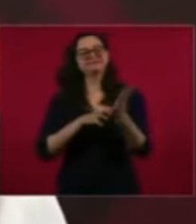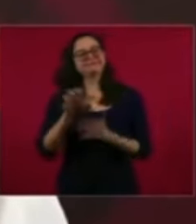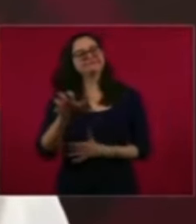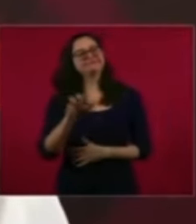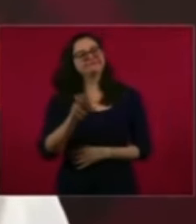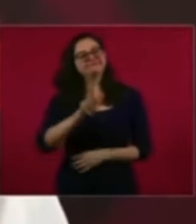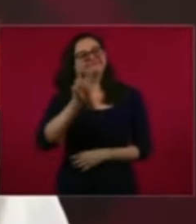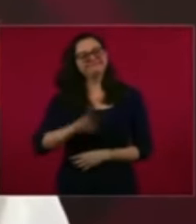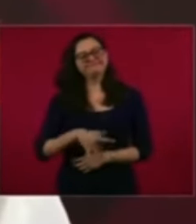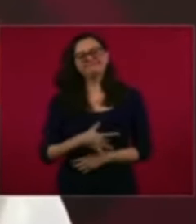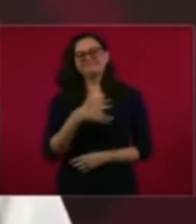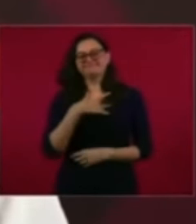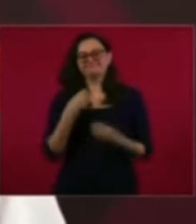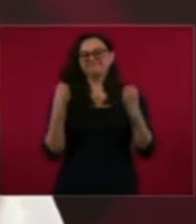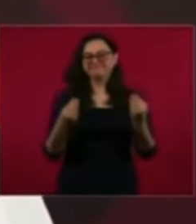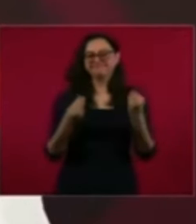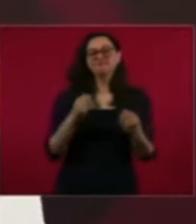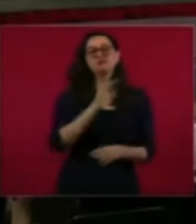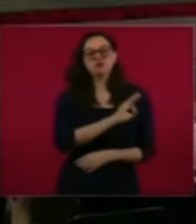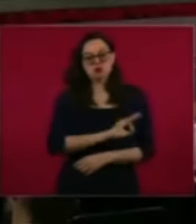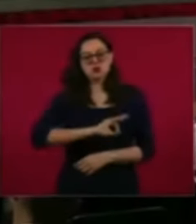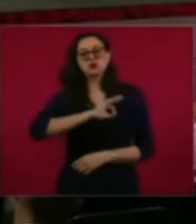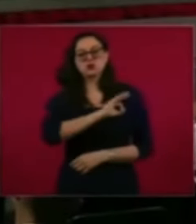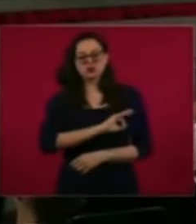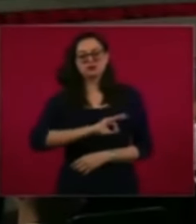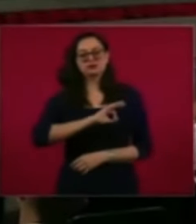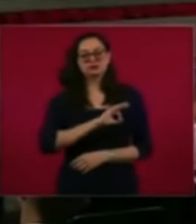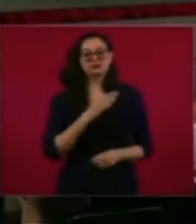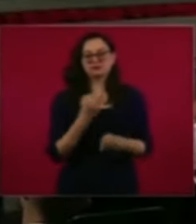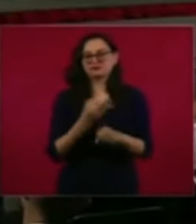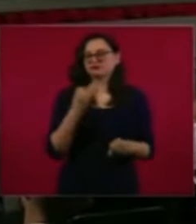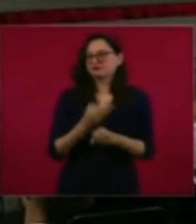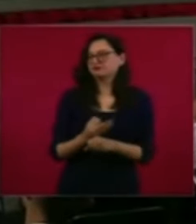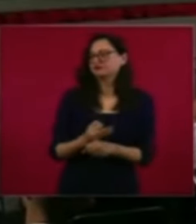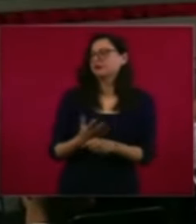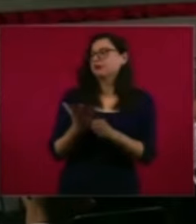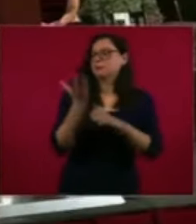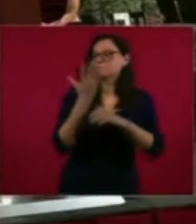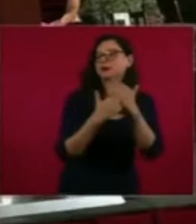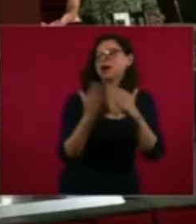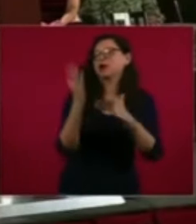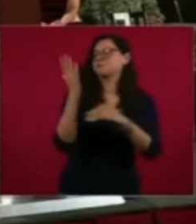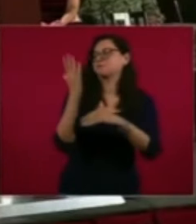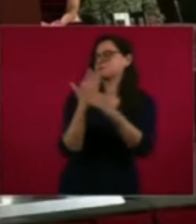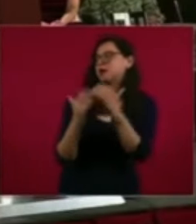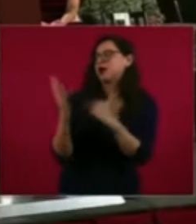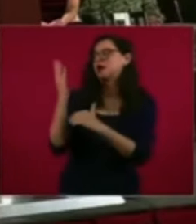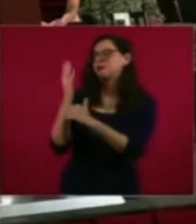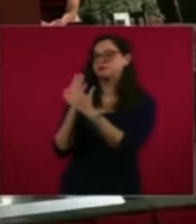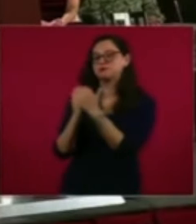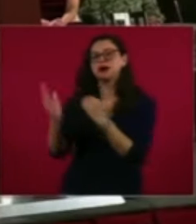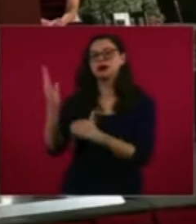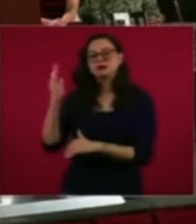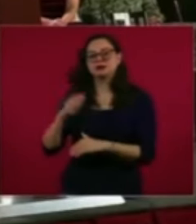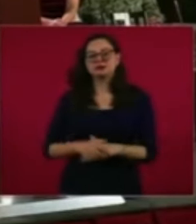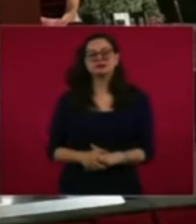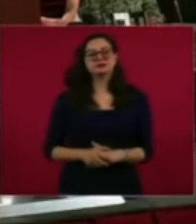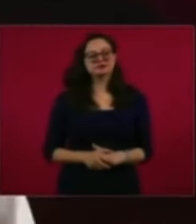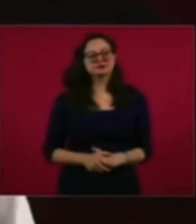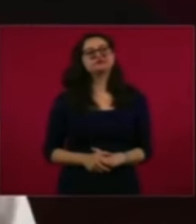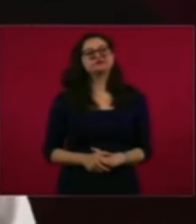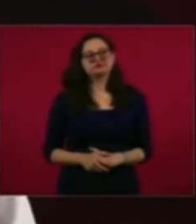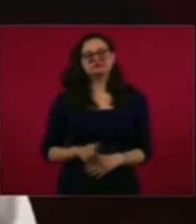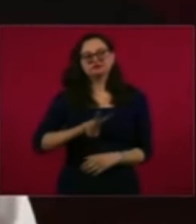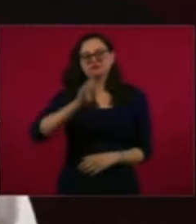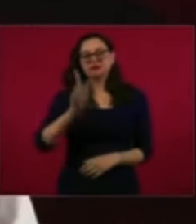felices la milpa está dando sus mejores frutos que en mi tierra se hablará del Antes y